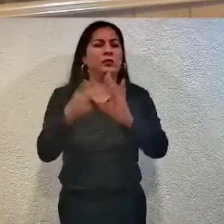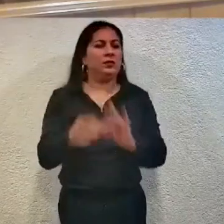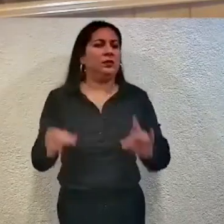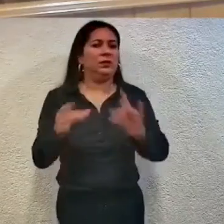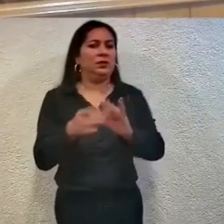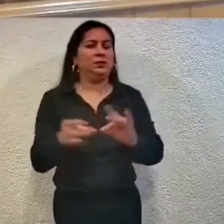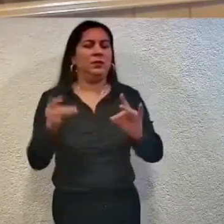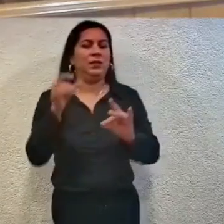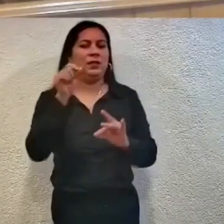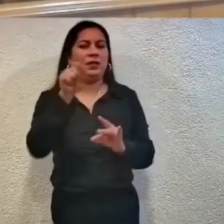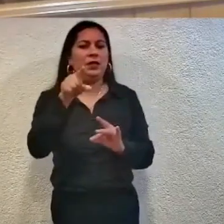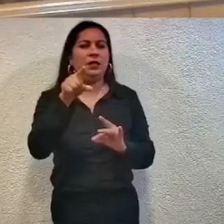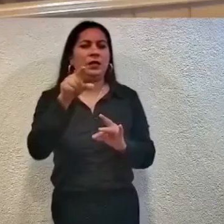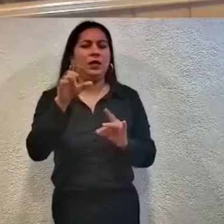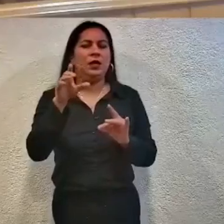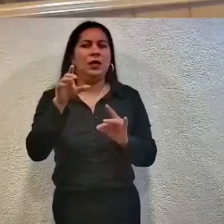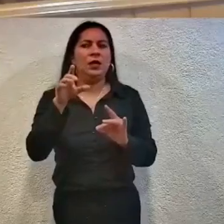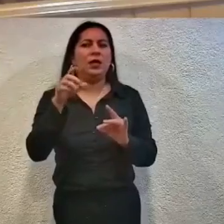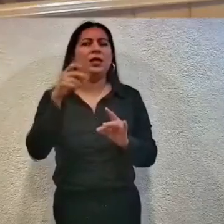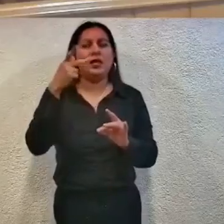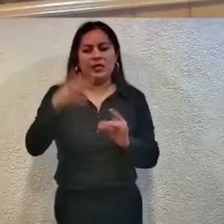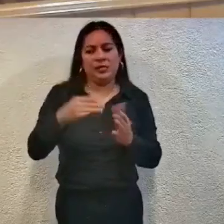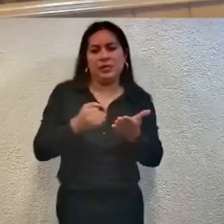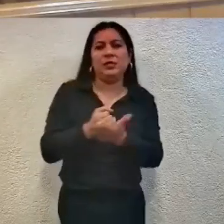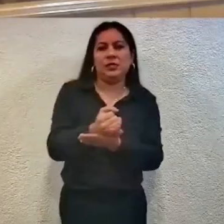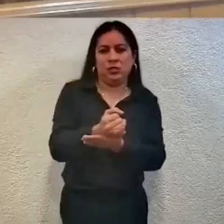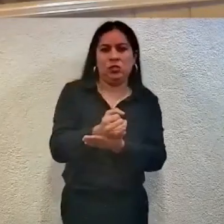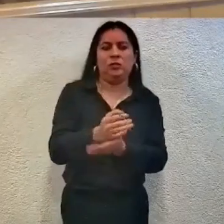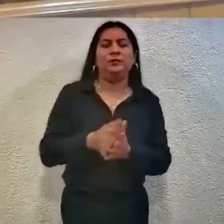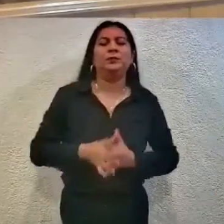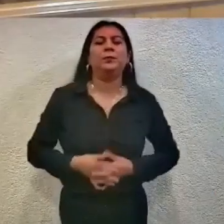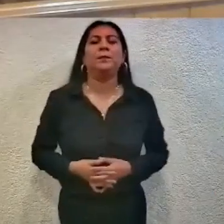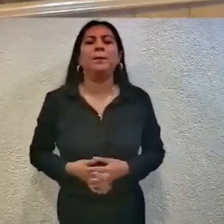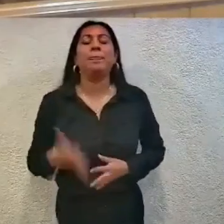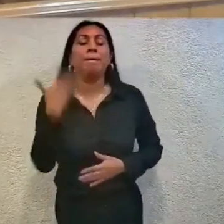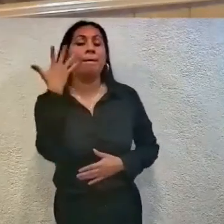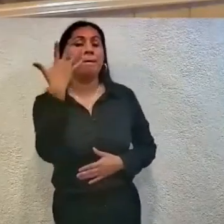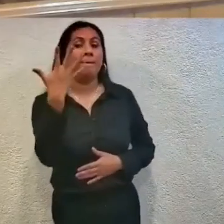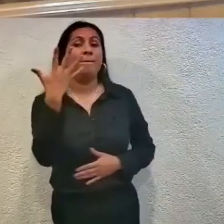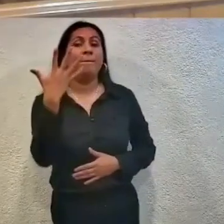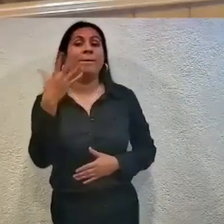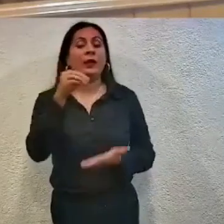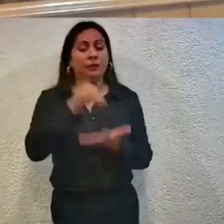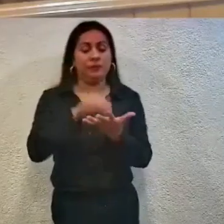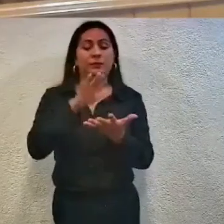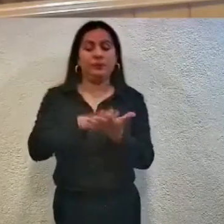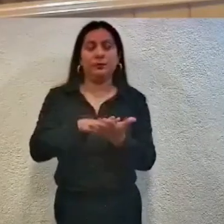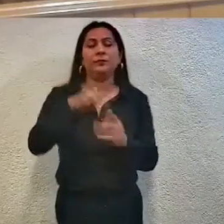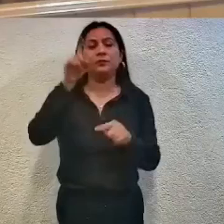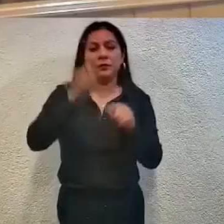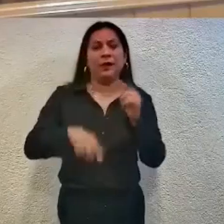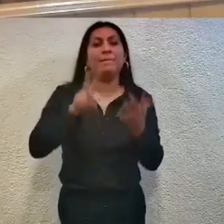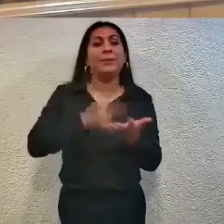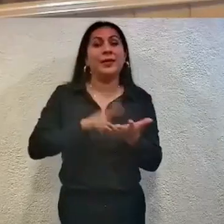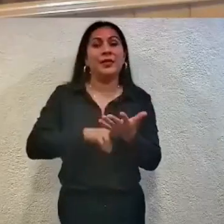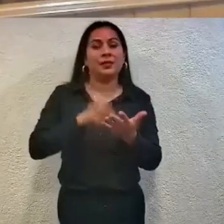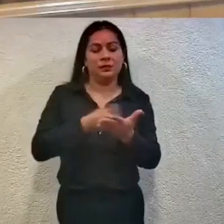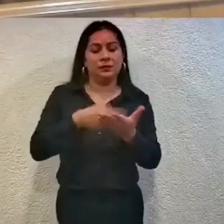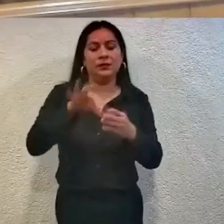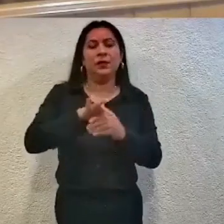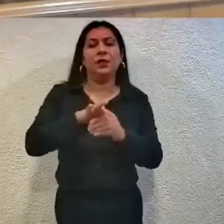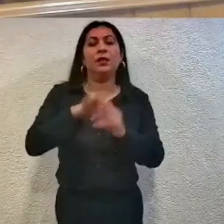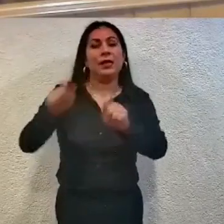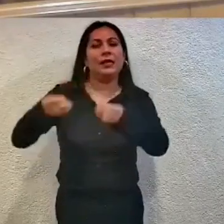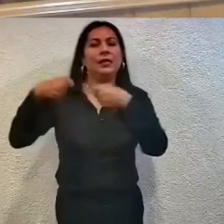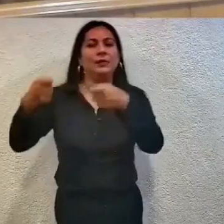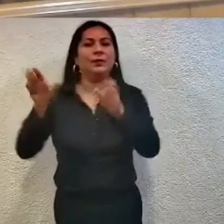para quedar en los términos precisados en el cuerpo de esta sentencia. Quinto, se confirma la